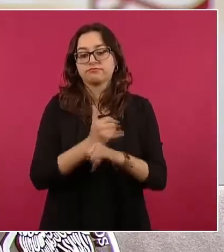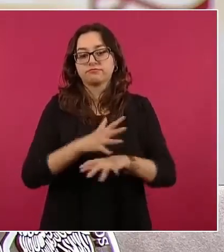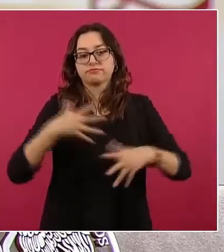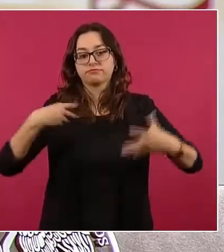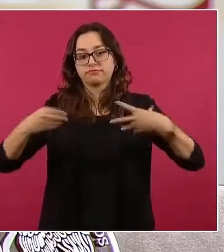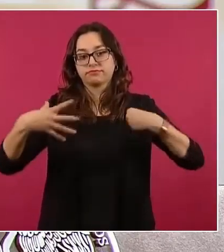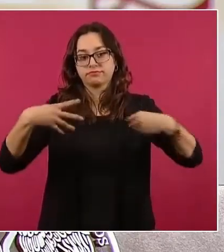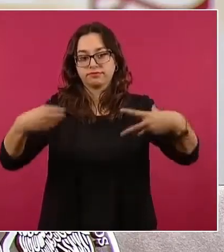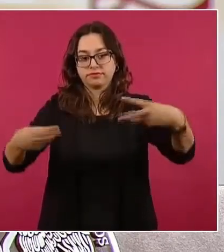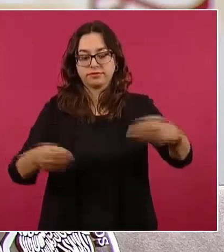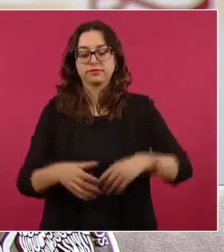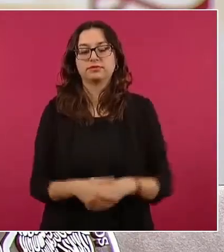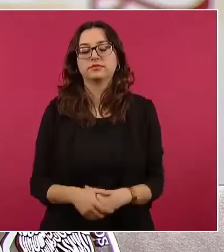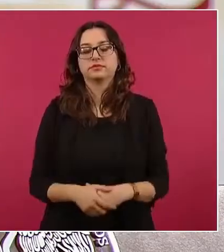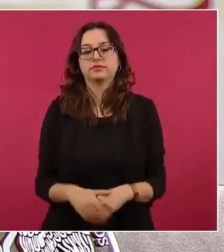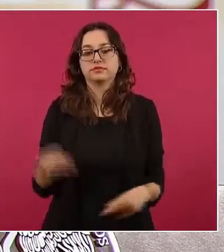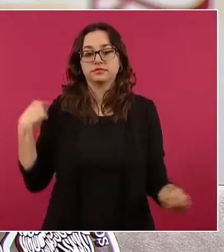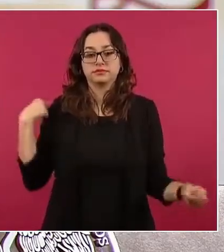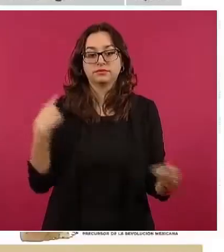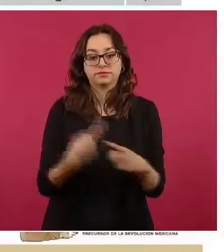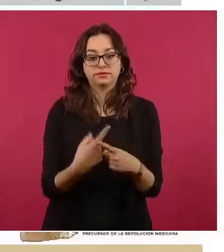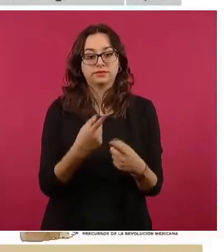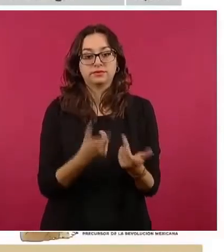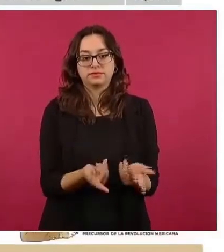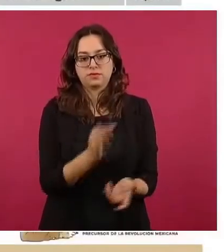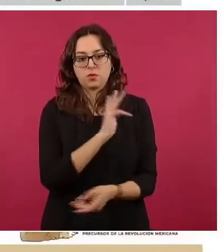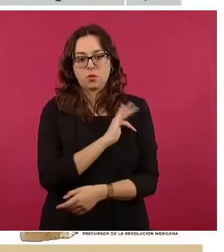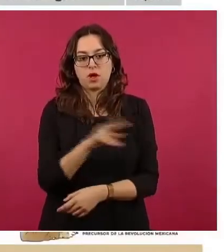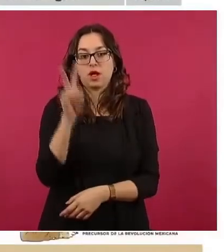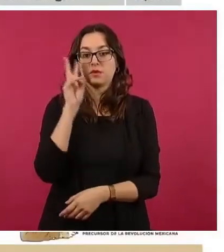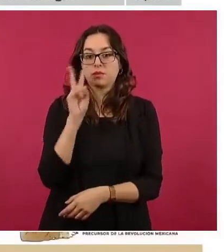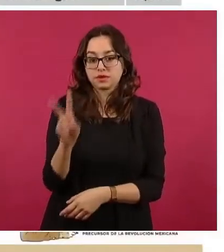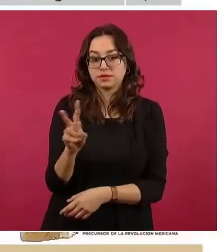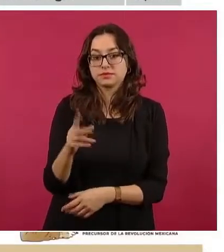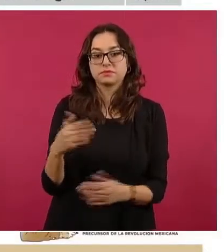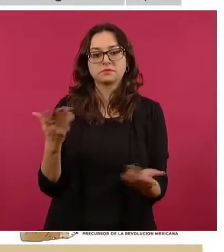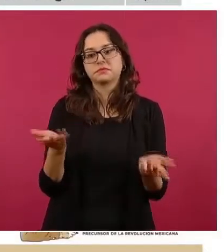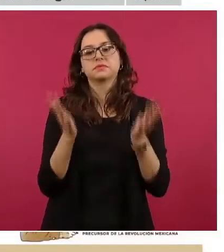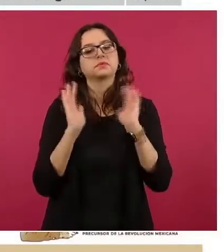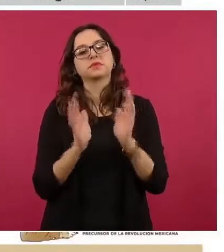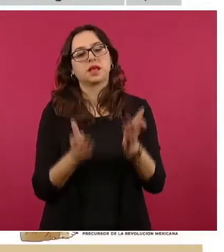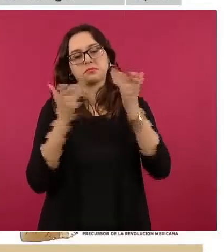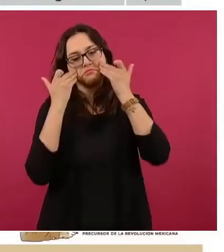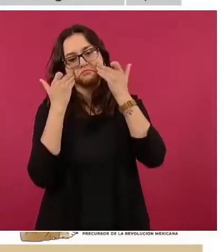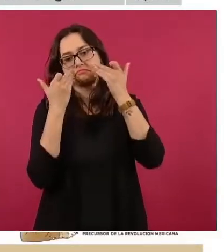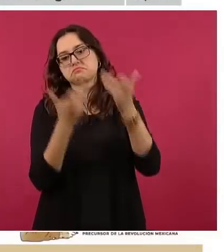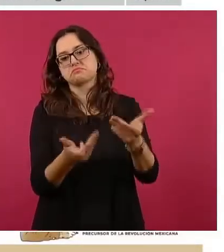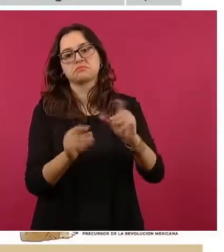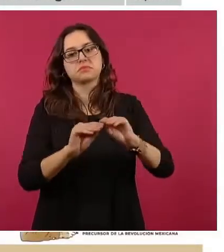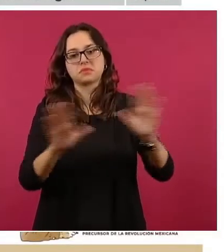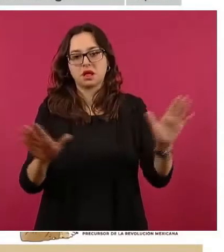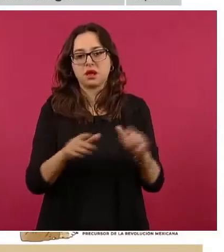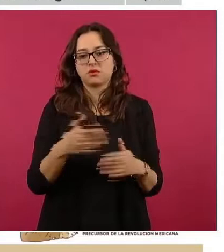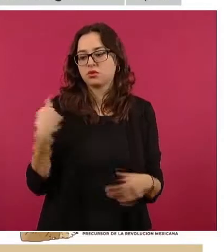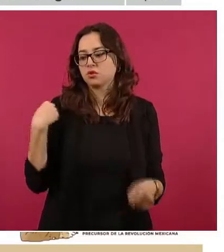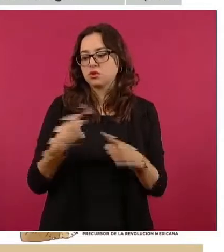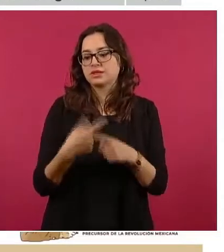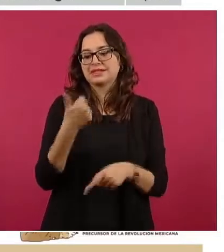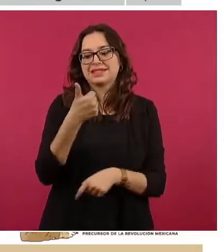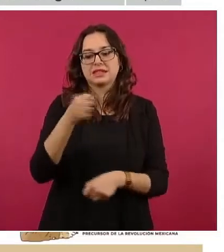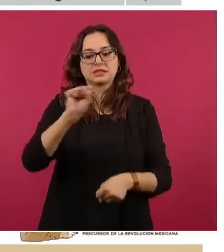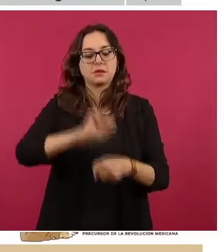nuestra curva epidémica de agregación semanal, es esta tendencia ya muy claramente establecida, como ya comentó el doctor Alcocer, durante